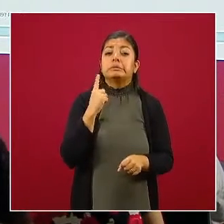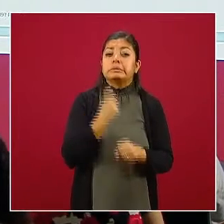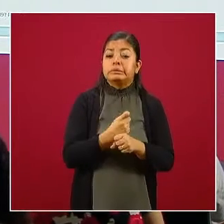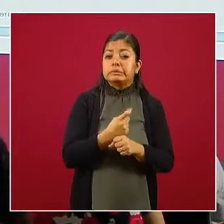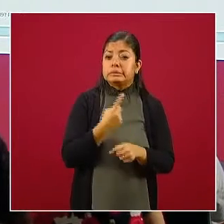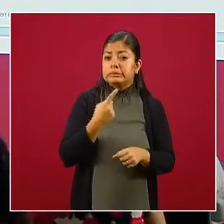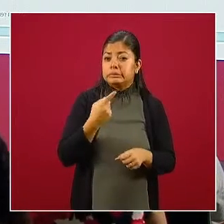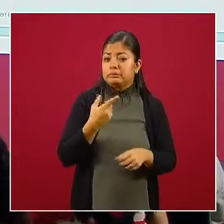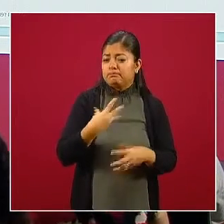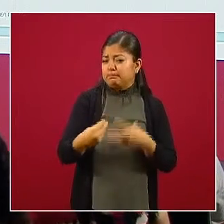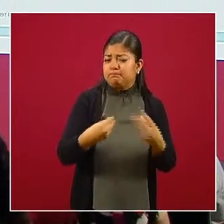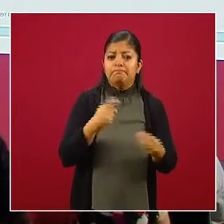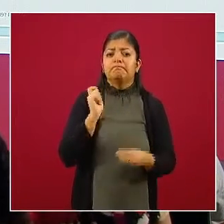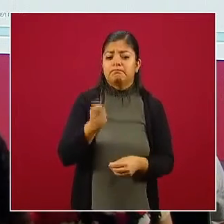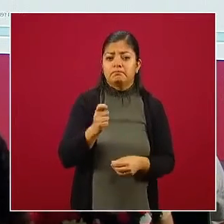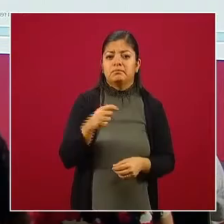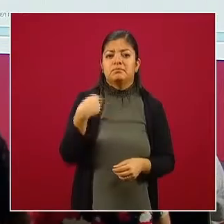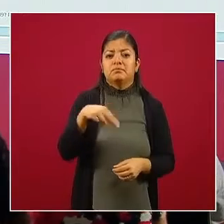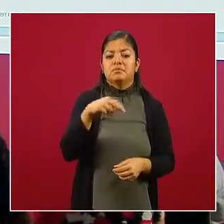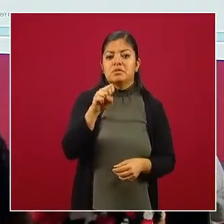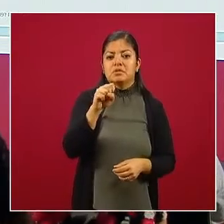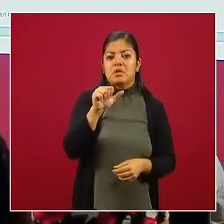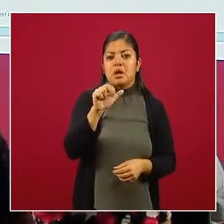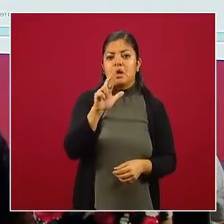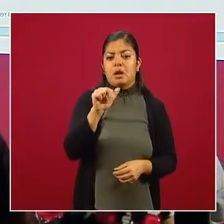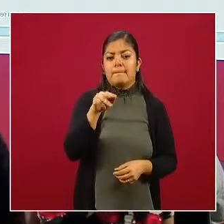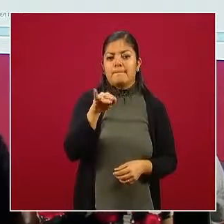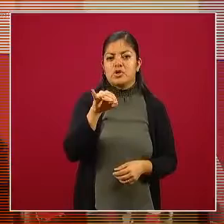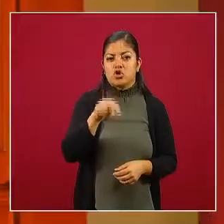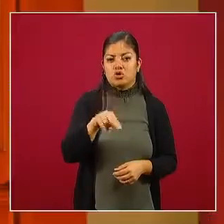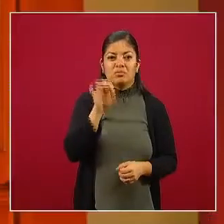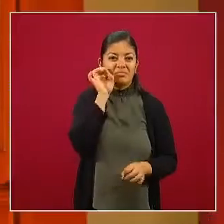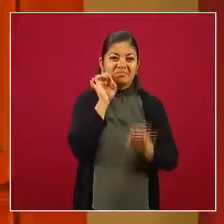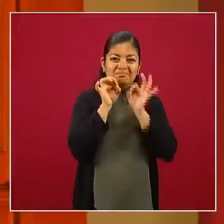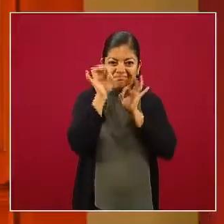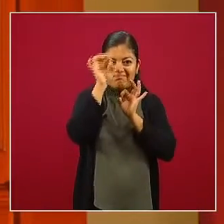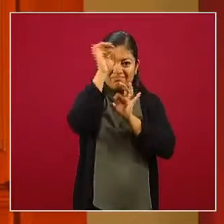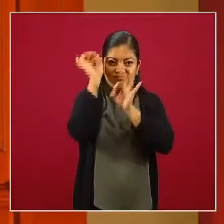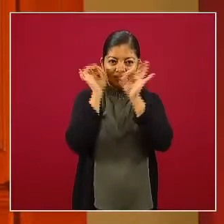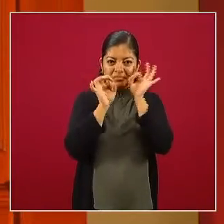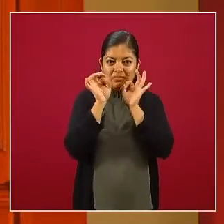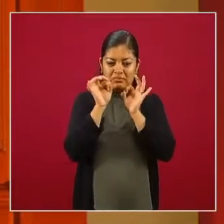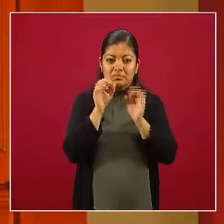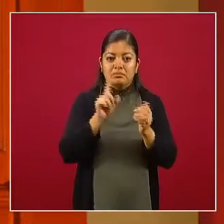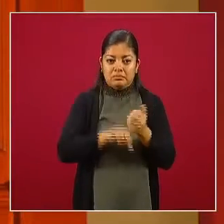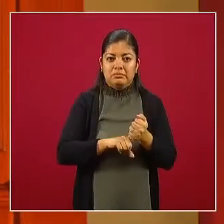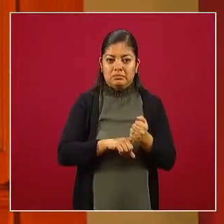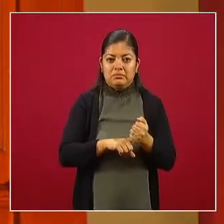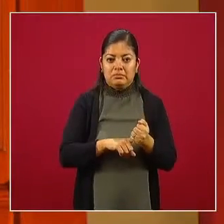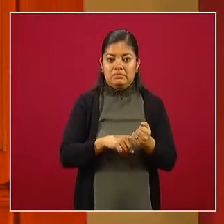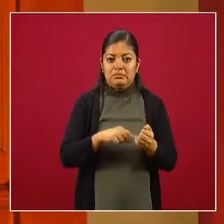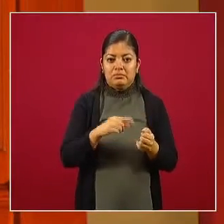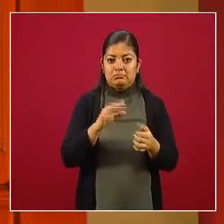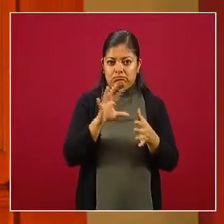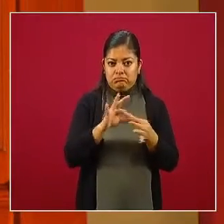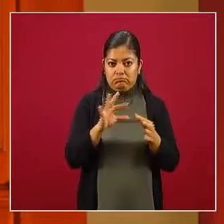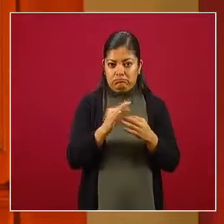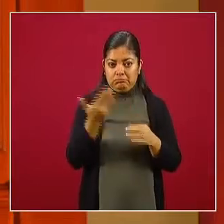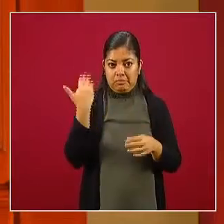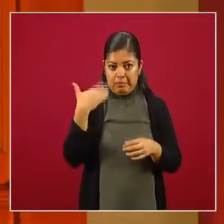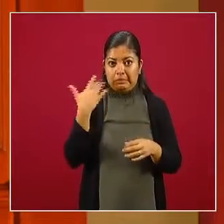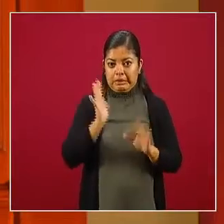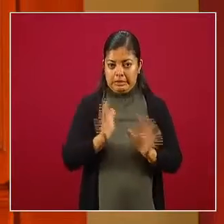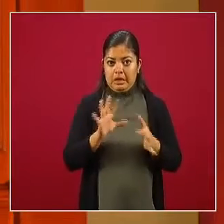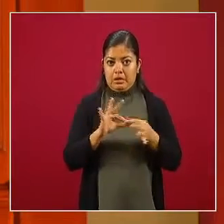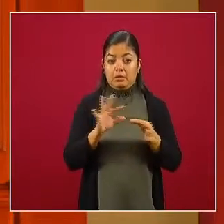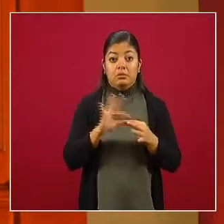sarampión. Y de hecho muchos de estos conceptos se han planteado sobre el sarampión.